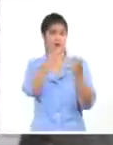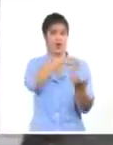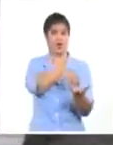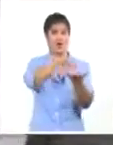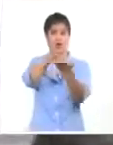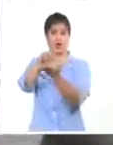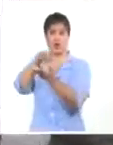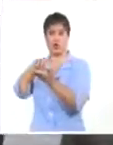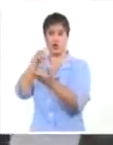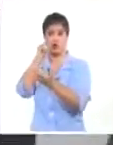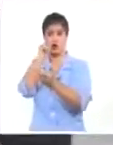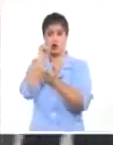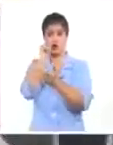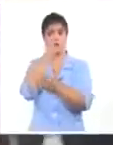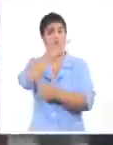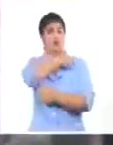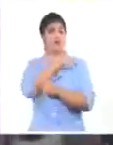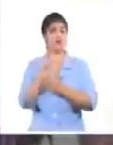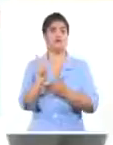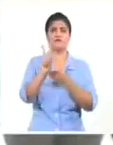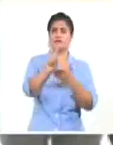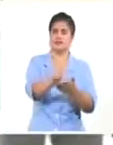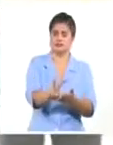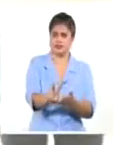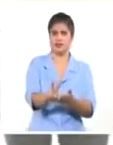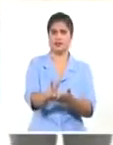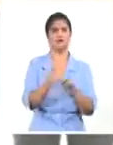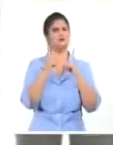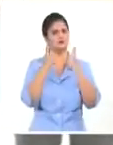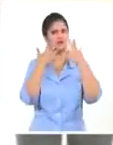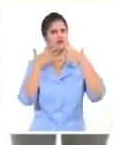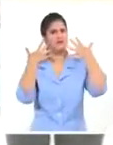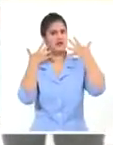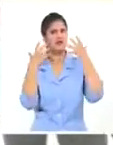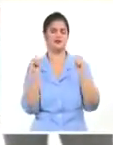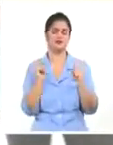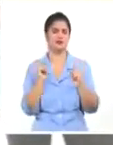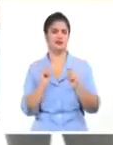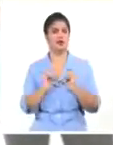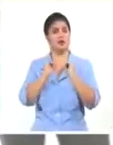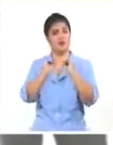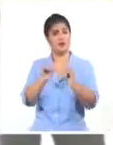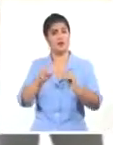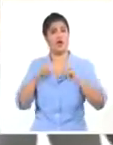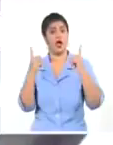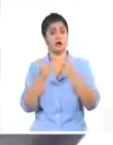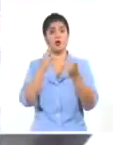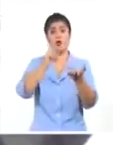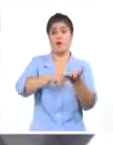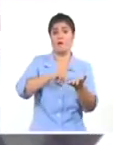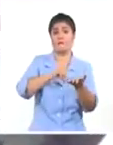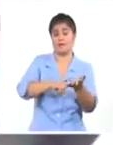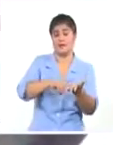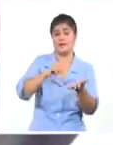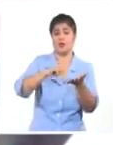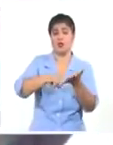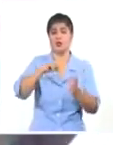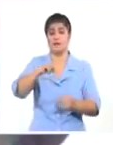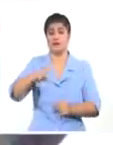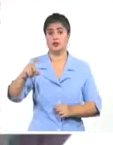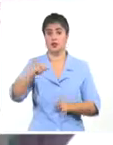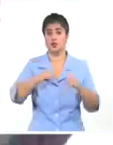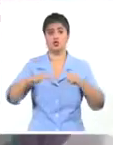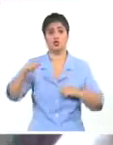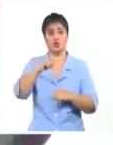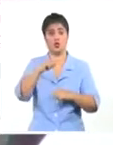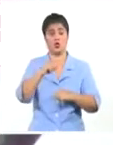visitadas por la estructura auxiliar del Comité Central del Partido, el llamado de los miembros del secretariado fue sobre la base del aumento